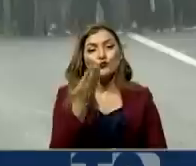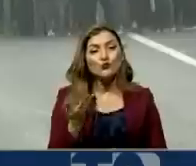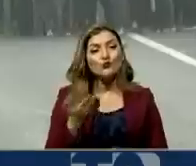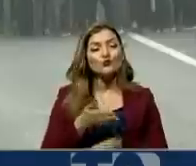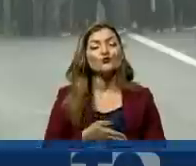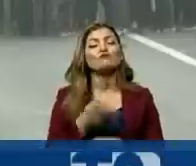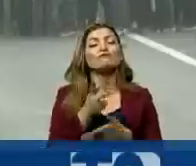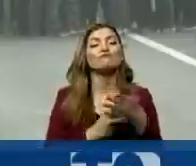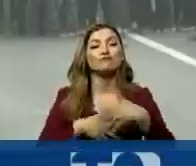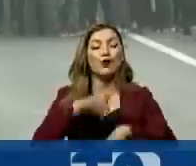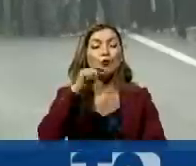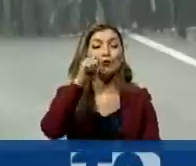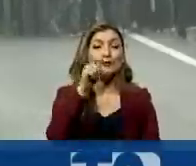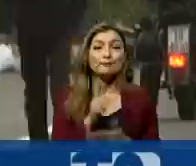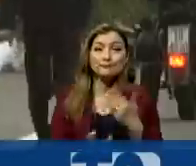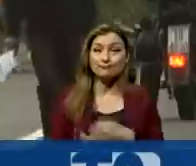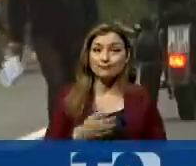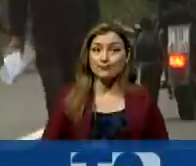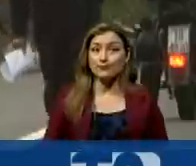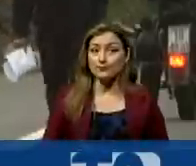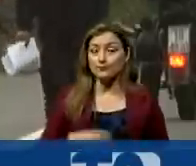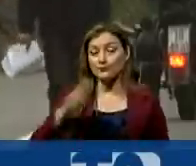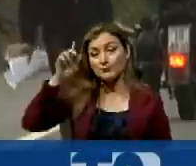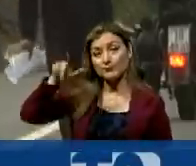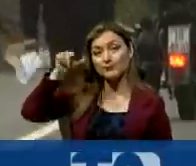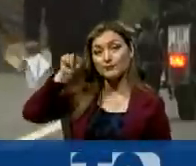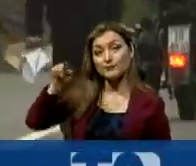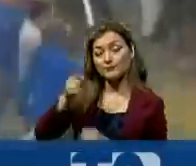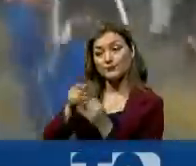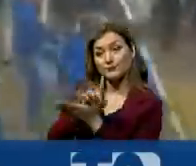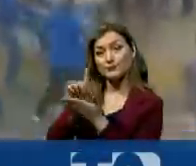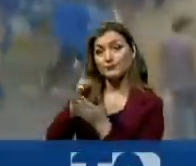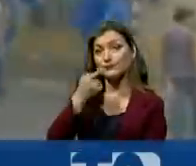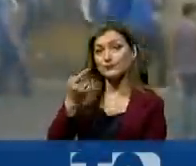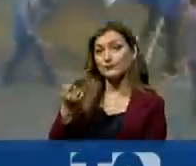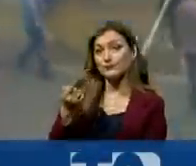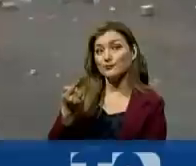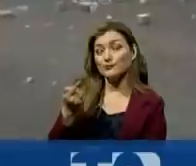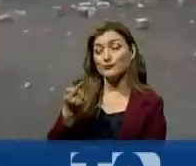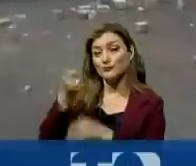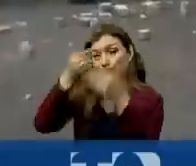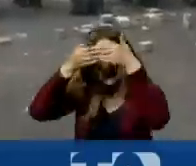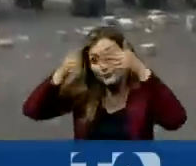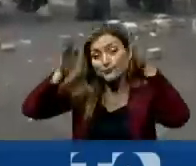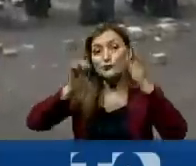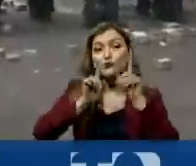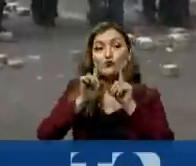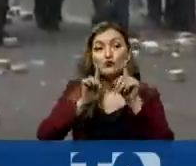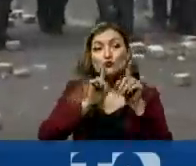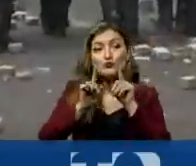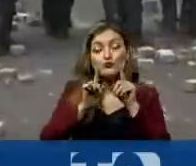esta jornada de movilizaciones considerando que el gobierno desde el fin de semana viene reiterando esa apertura el diálogo no ha recibido una respuesta